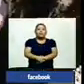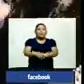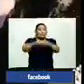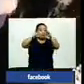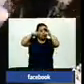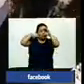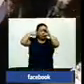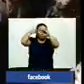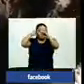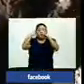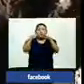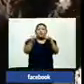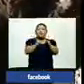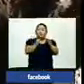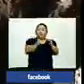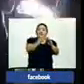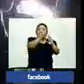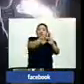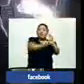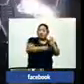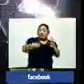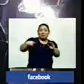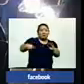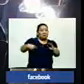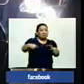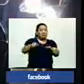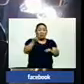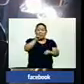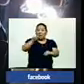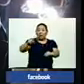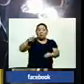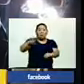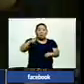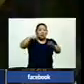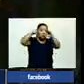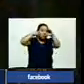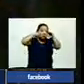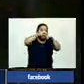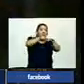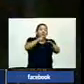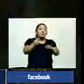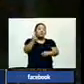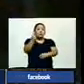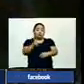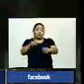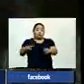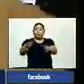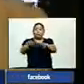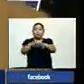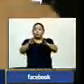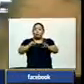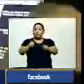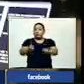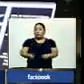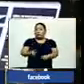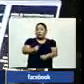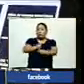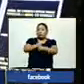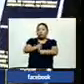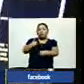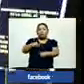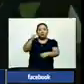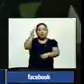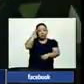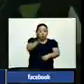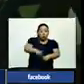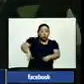Imágenes como estas han sido constantes en las últimas semanas. Las autoridades del Gabinete de Seguridad mantienen